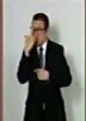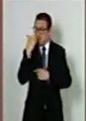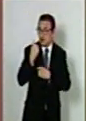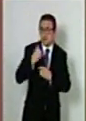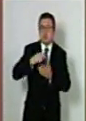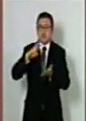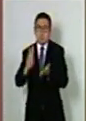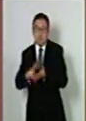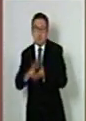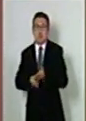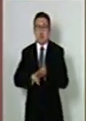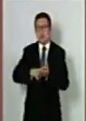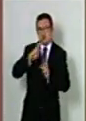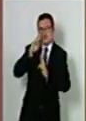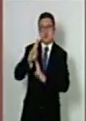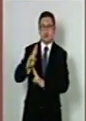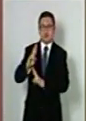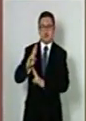respeto.